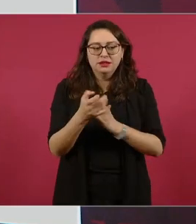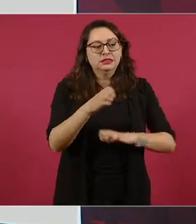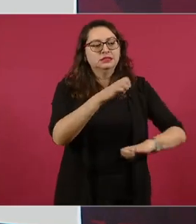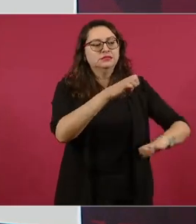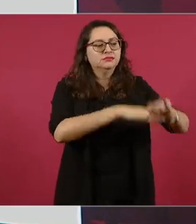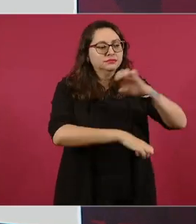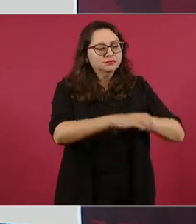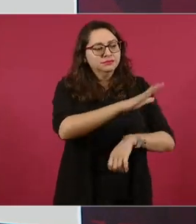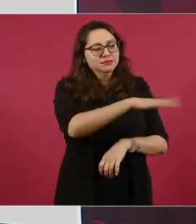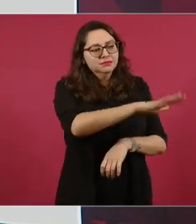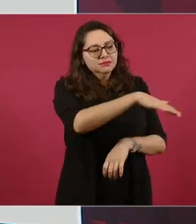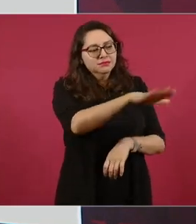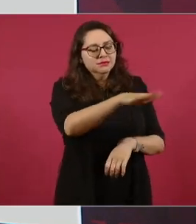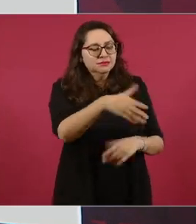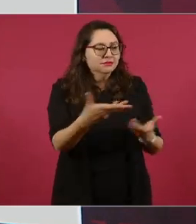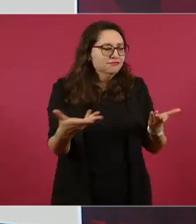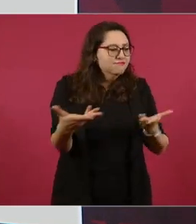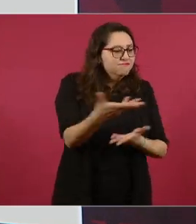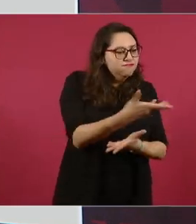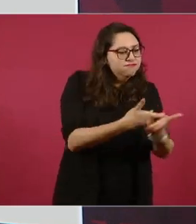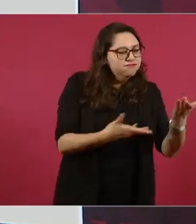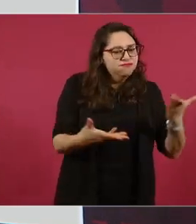Se habla del FOAPROA, ¿no?